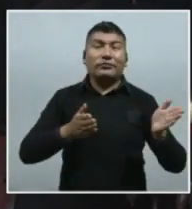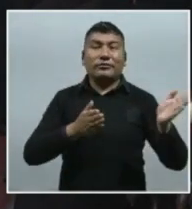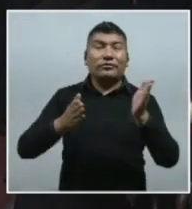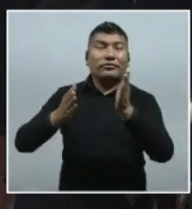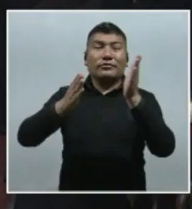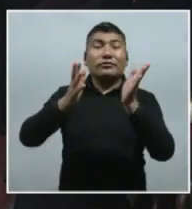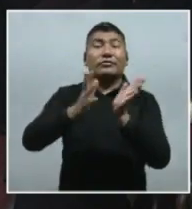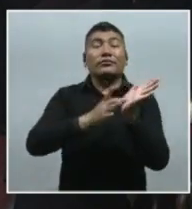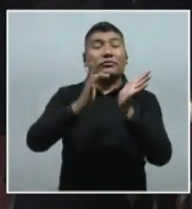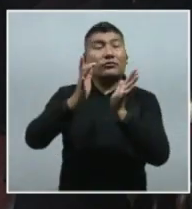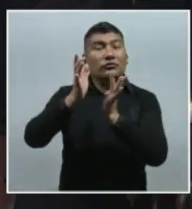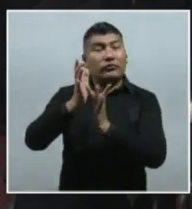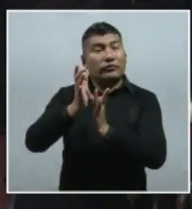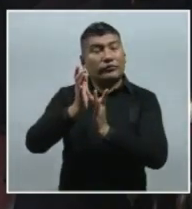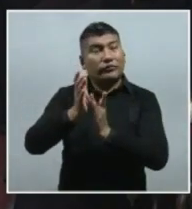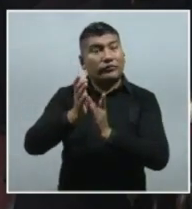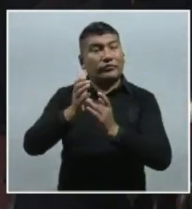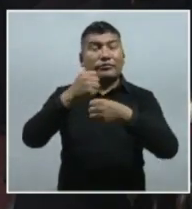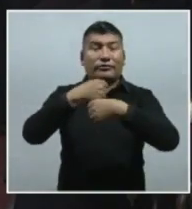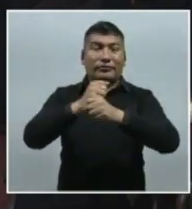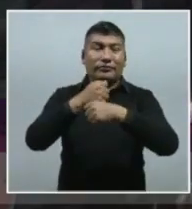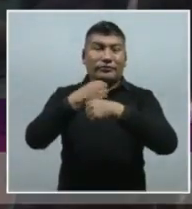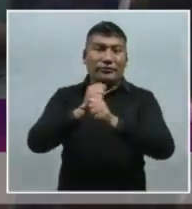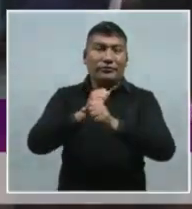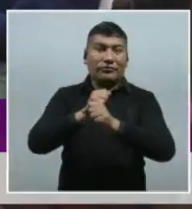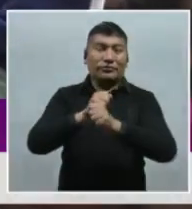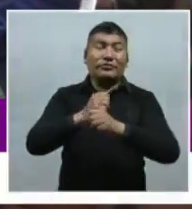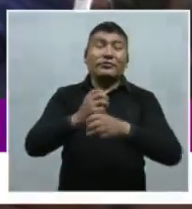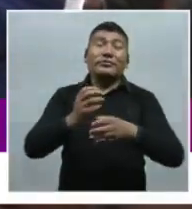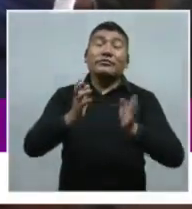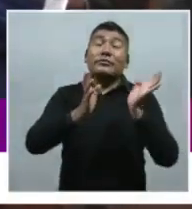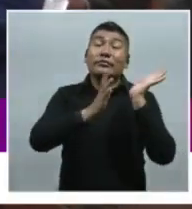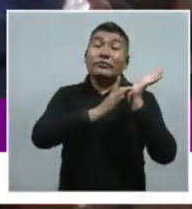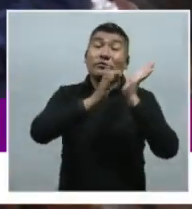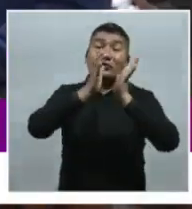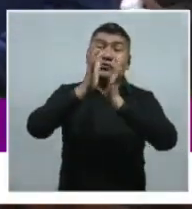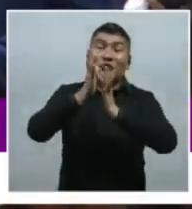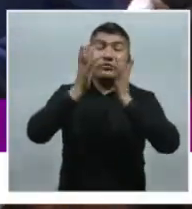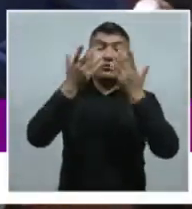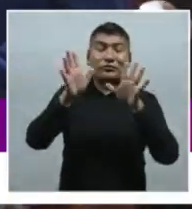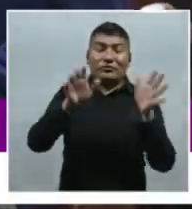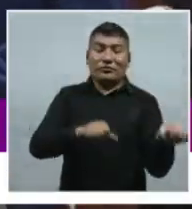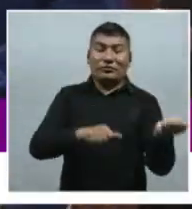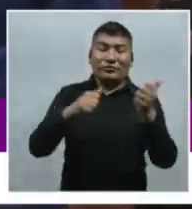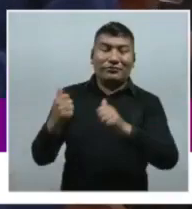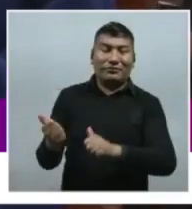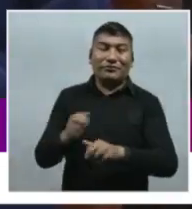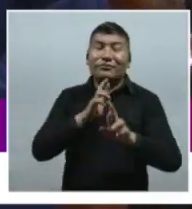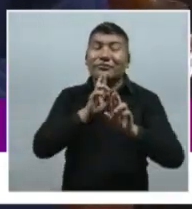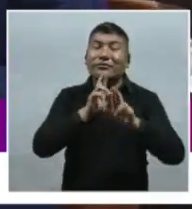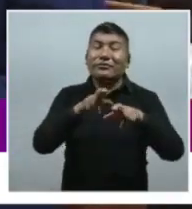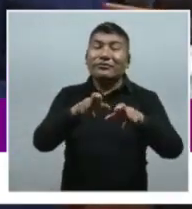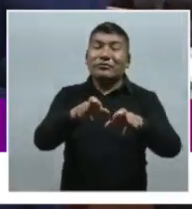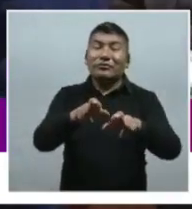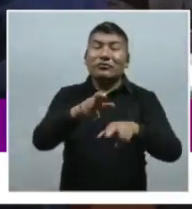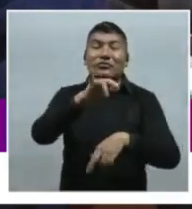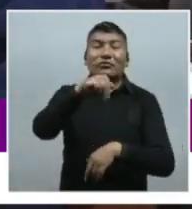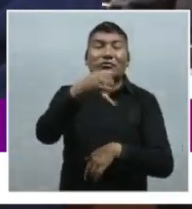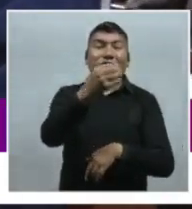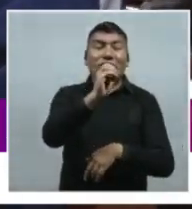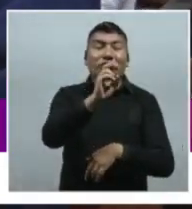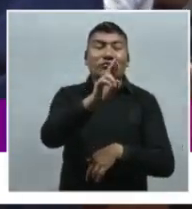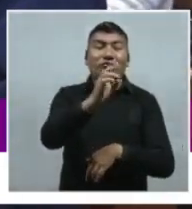Jesús ha tomado el hecho de que Jesús se bautice en el Jordán uniéndose